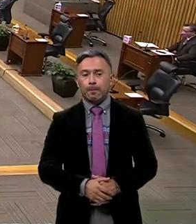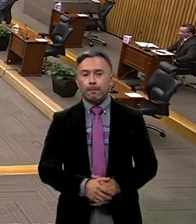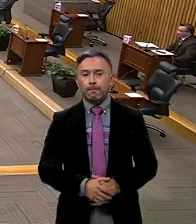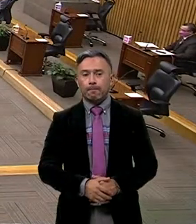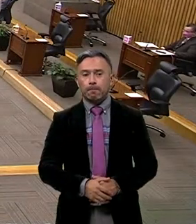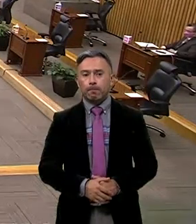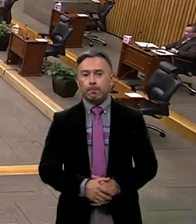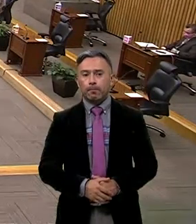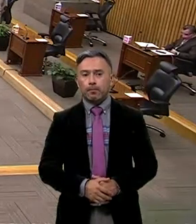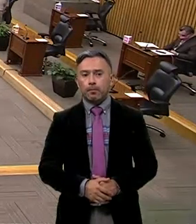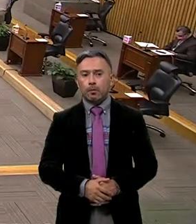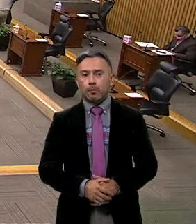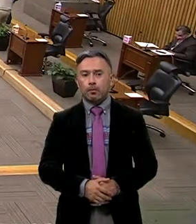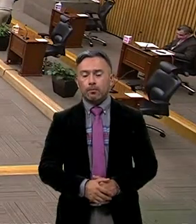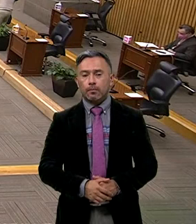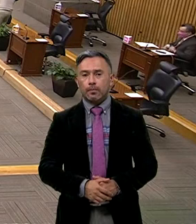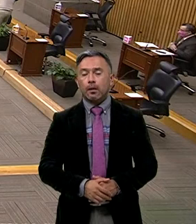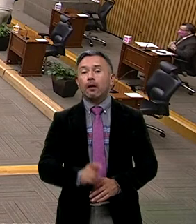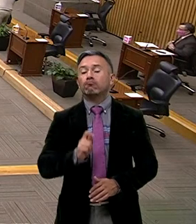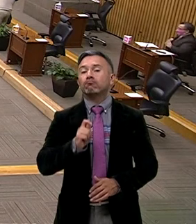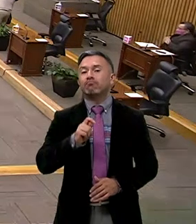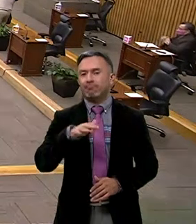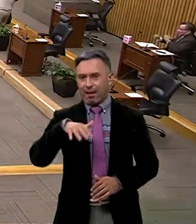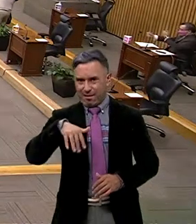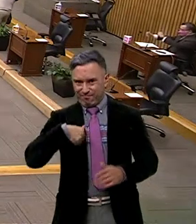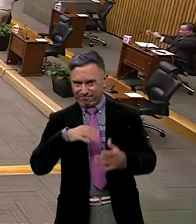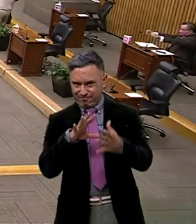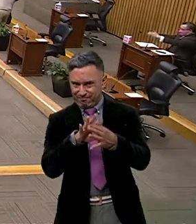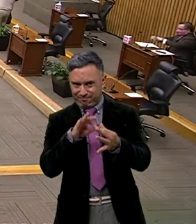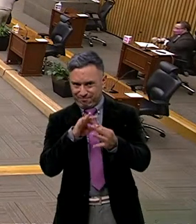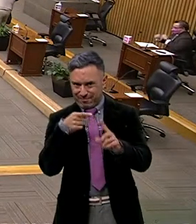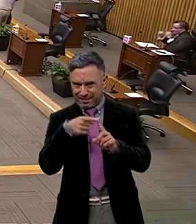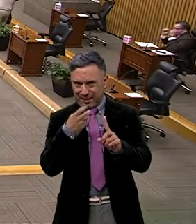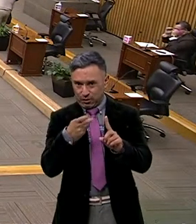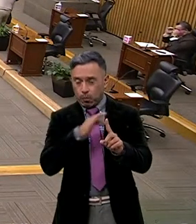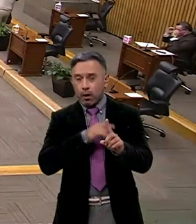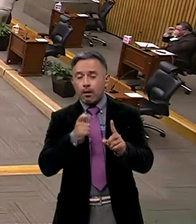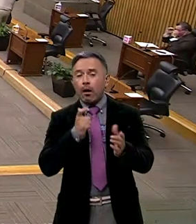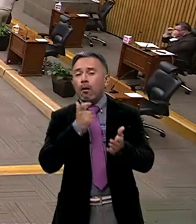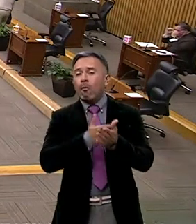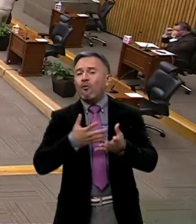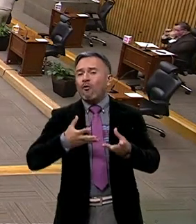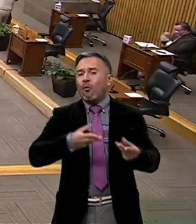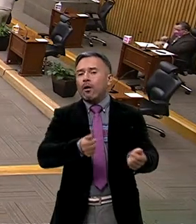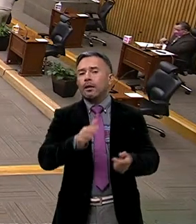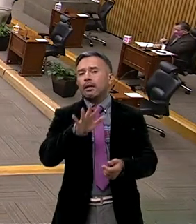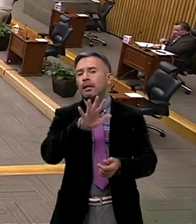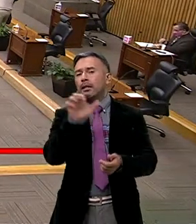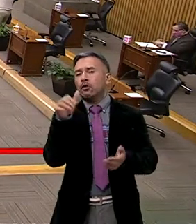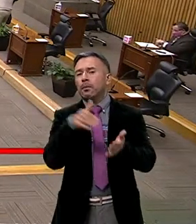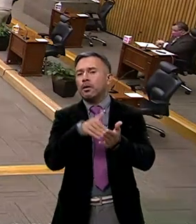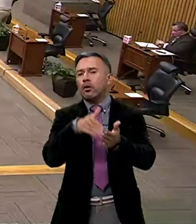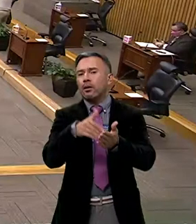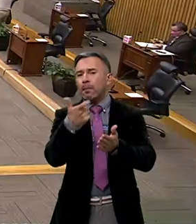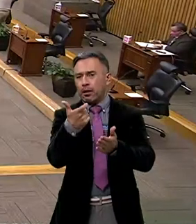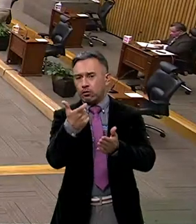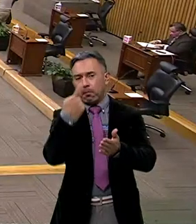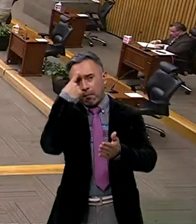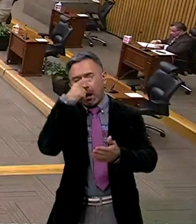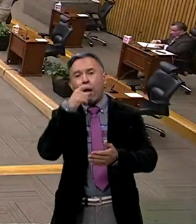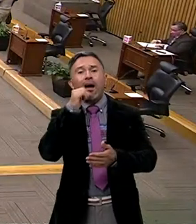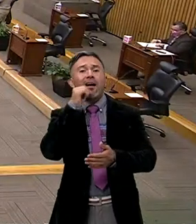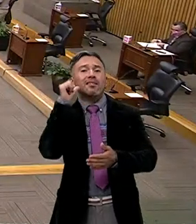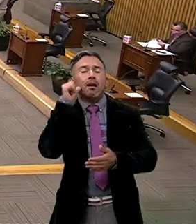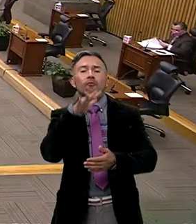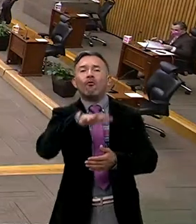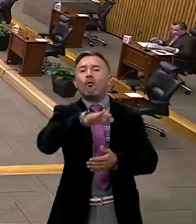con la resulta como ya lo señalé que se malgastaron más de 500 millones de pesos en la consulta popular del día